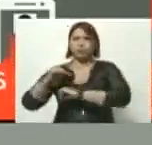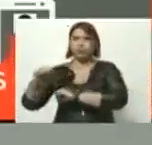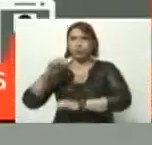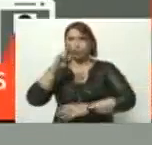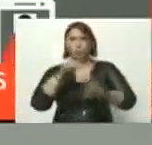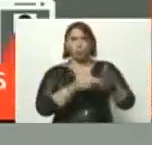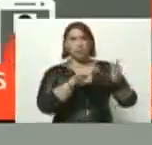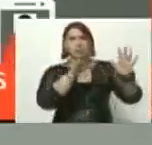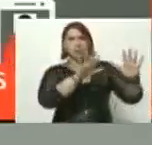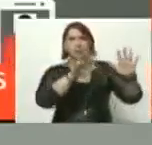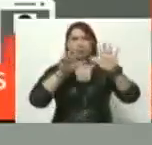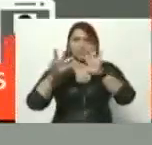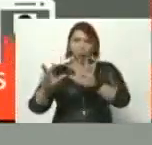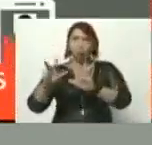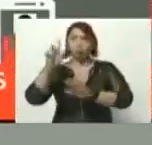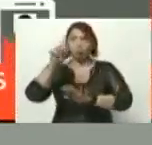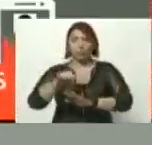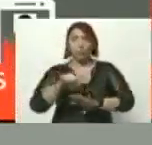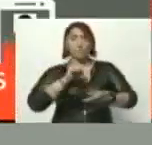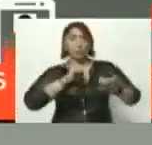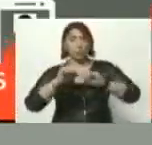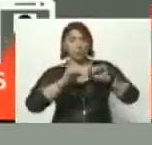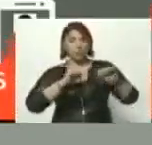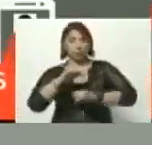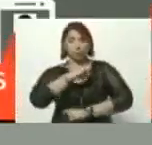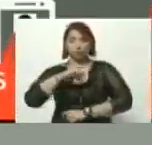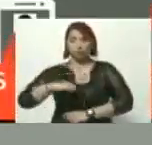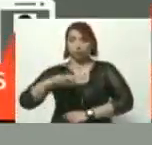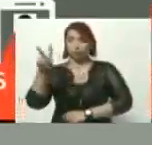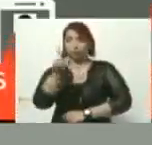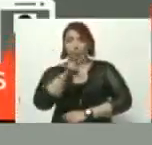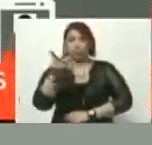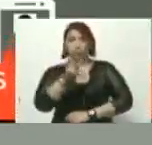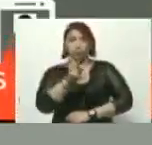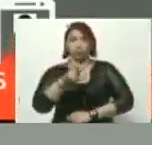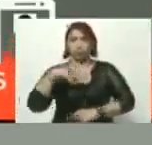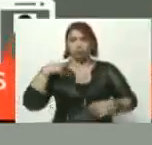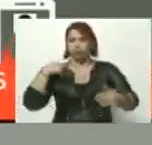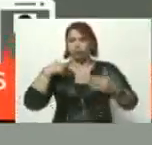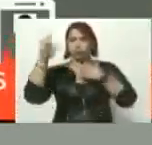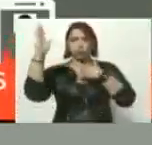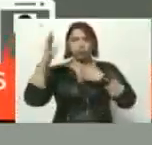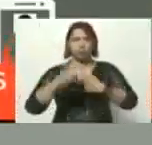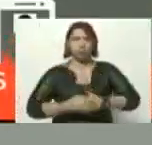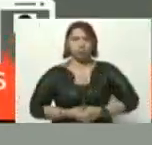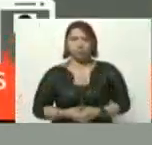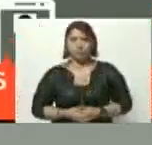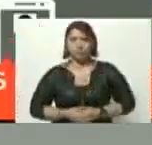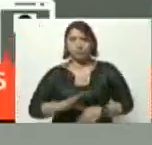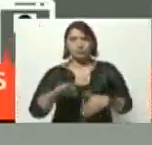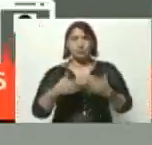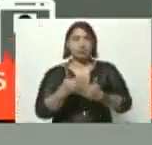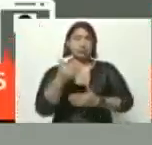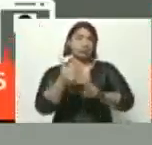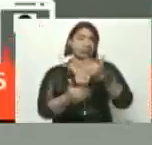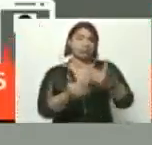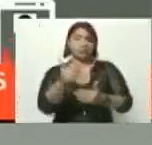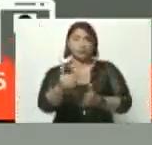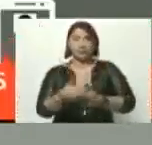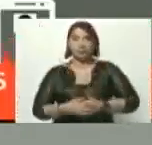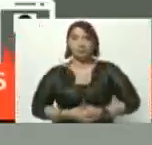2018 y que este movimiento Somos Venezuela pica y se extiende hacia adelante,